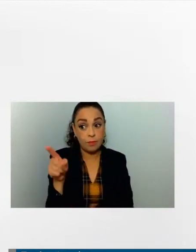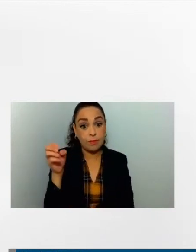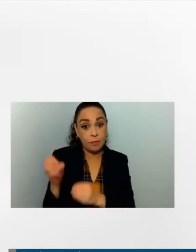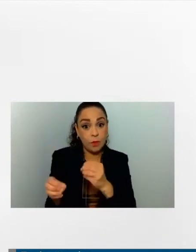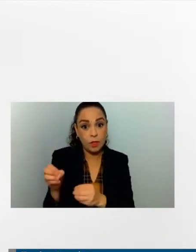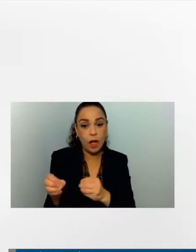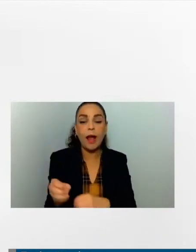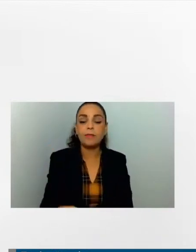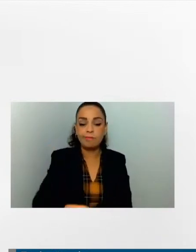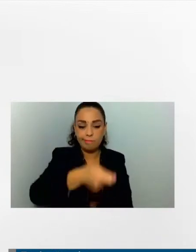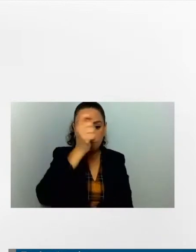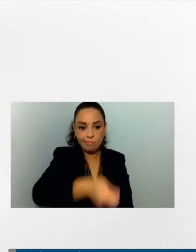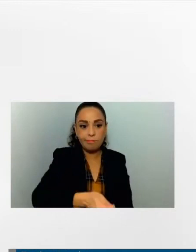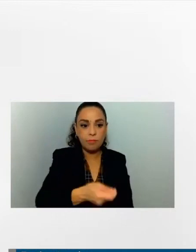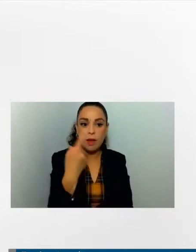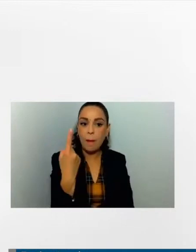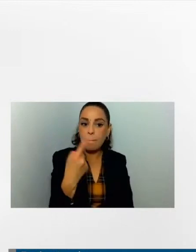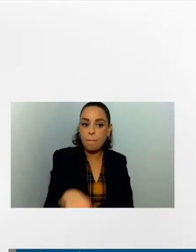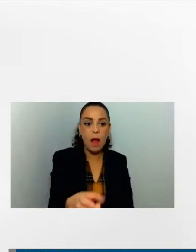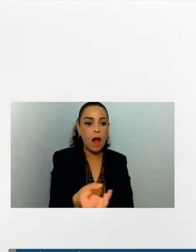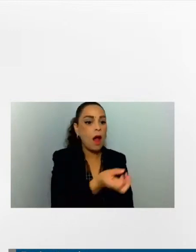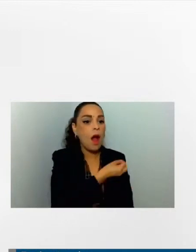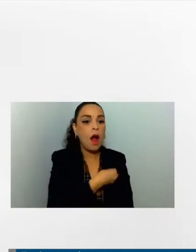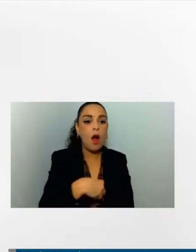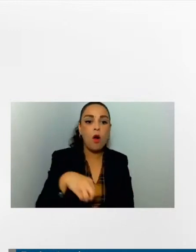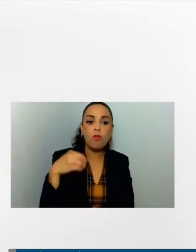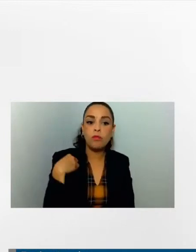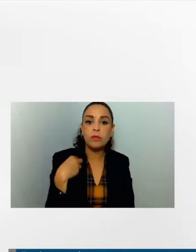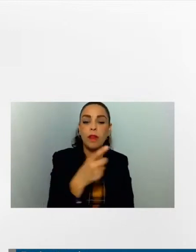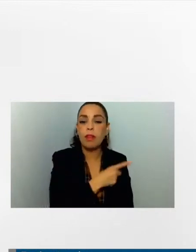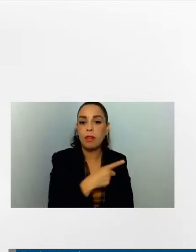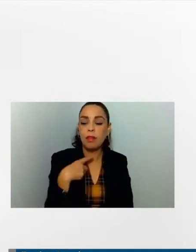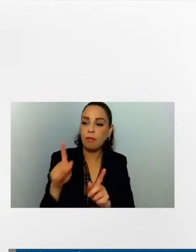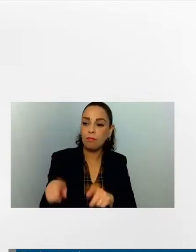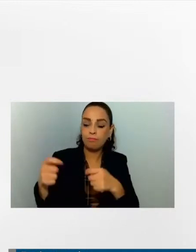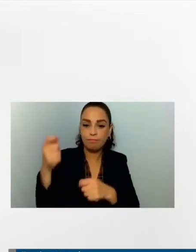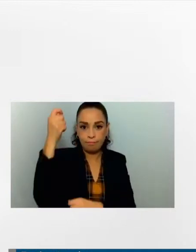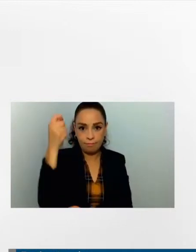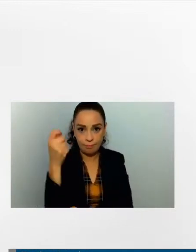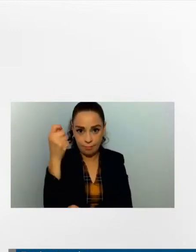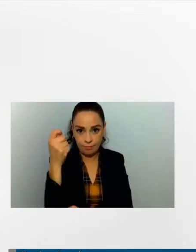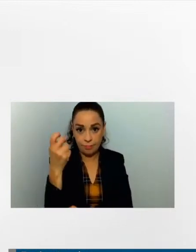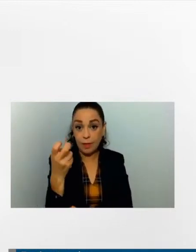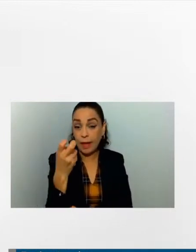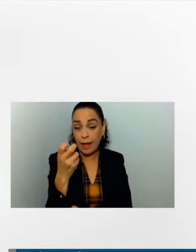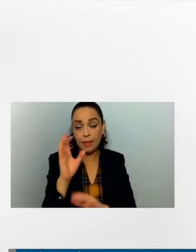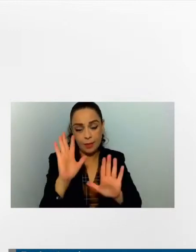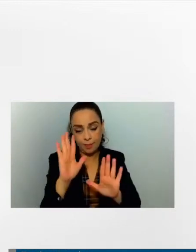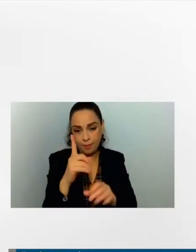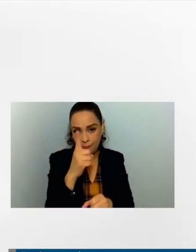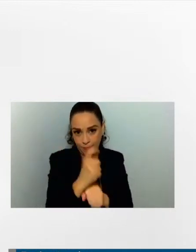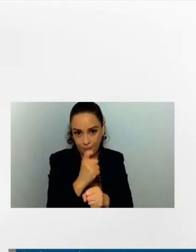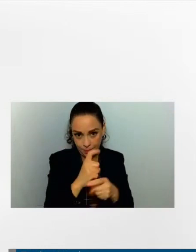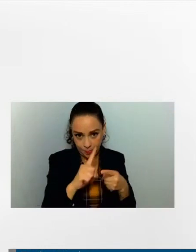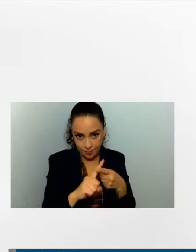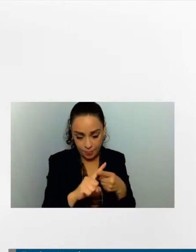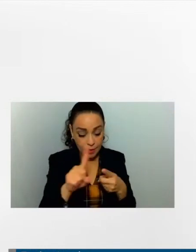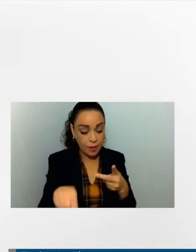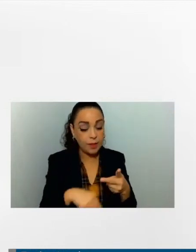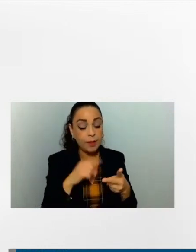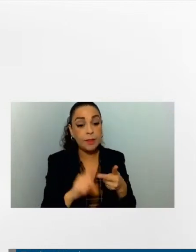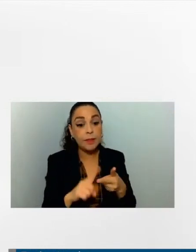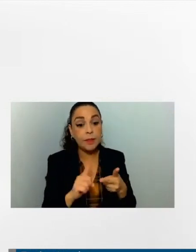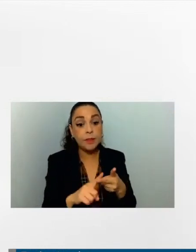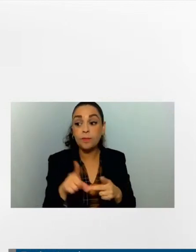sea el ejercicio, ¿no? Como que dice, eso lo vamos a dejar a la reglamentación. Entonces, creo que ese es un primer acercamiento. Y después la Corte,